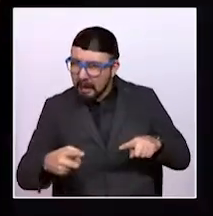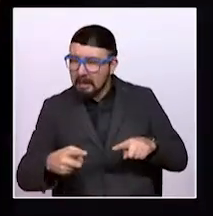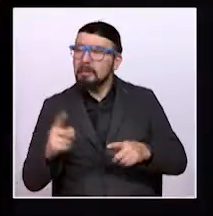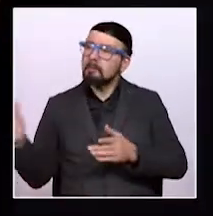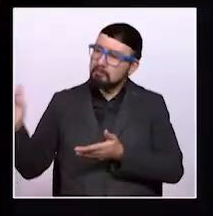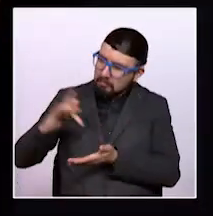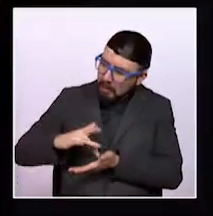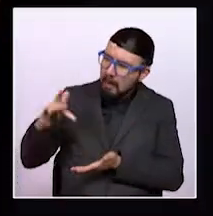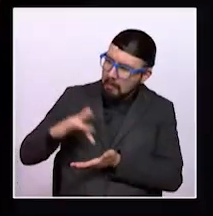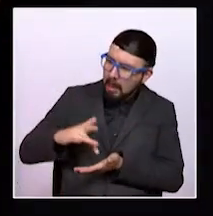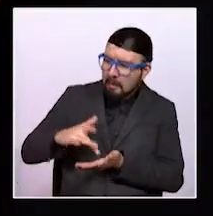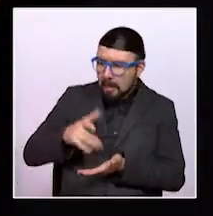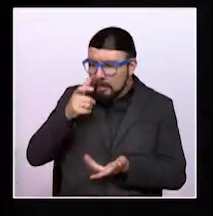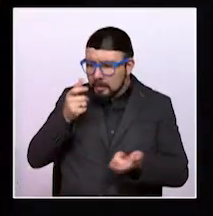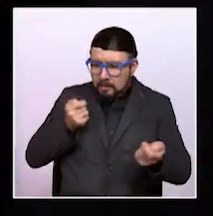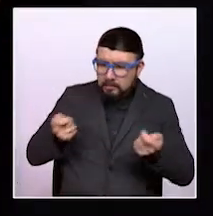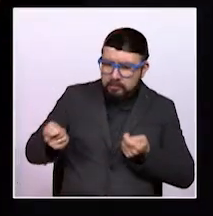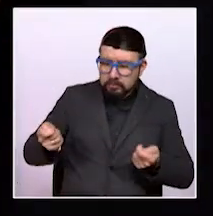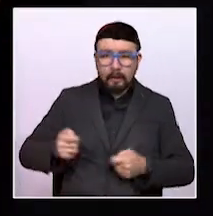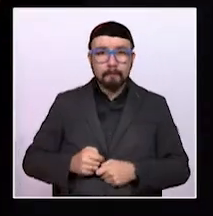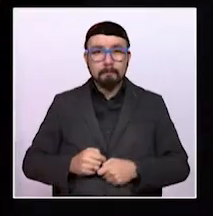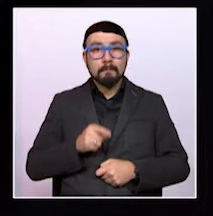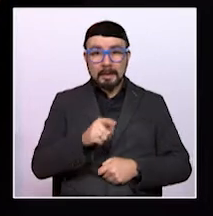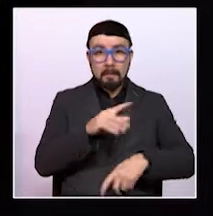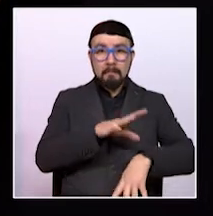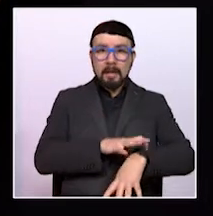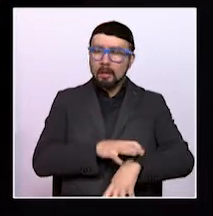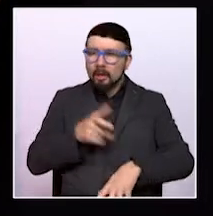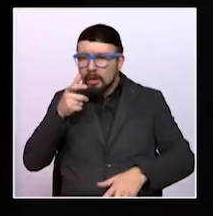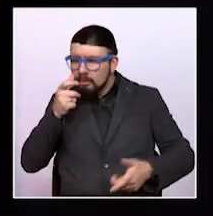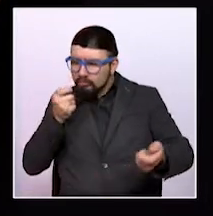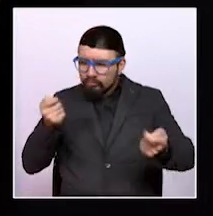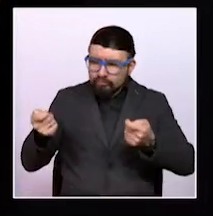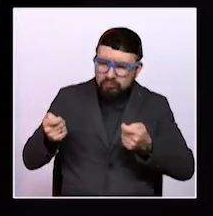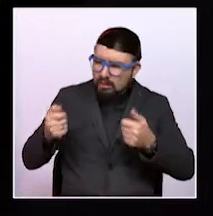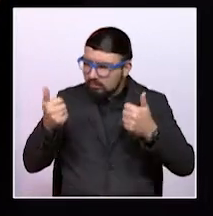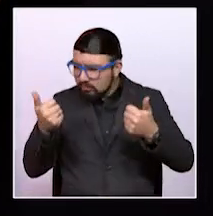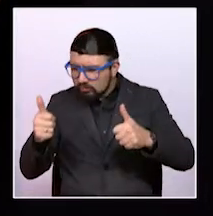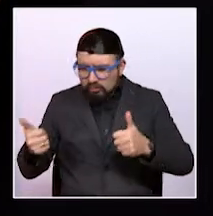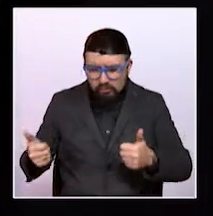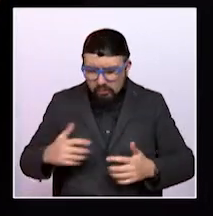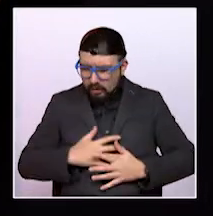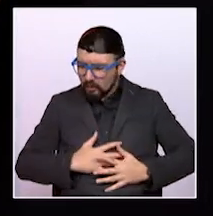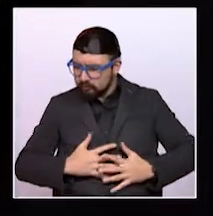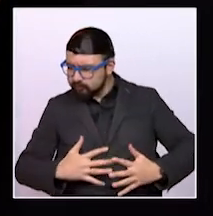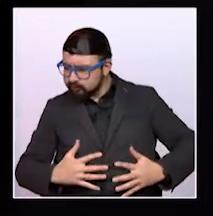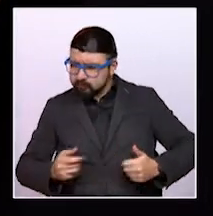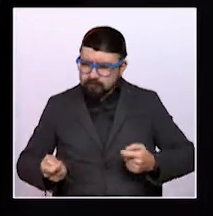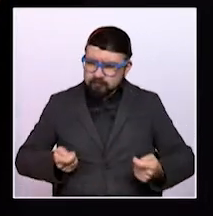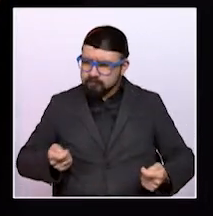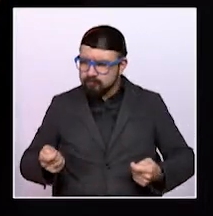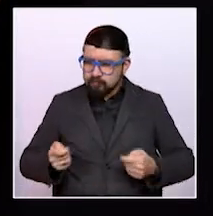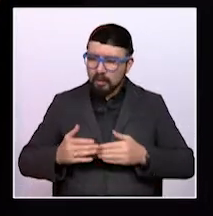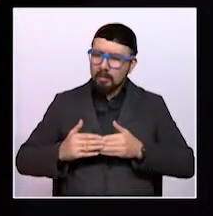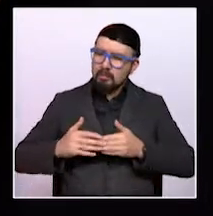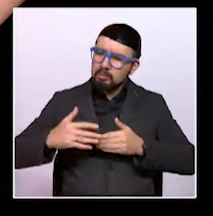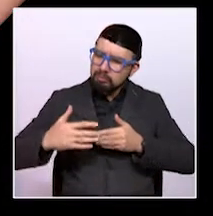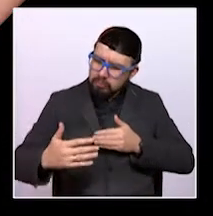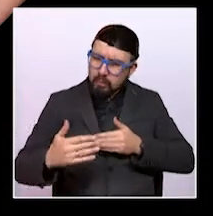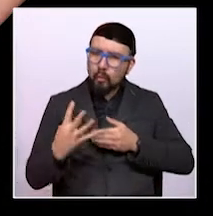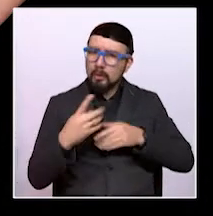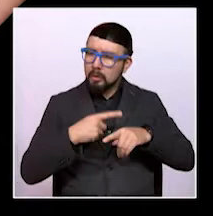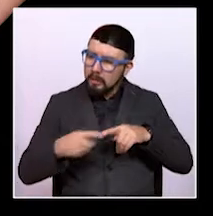se hace una evaluación del riesgo de la paciente para definir con qué vamos a manejar la paciente los siguientes cuatro